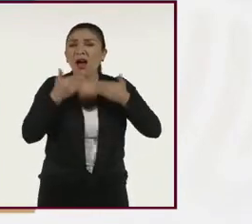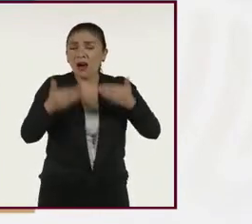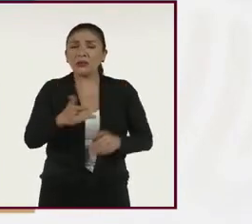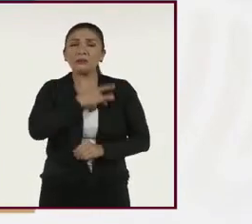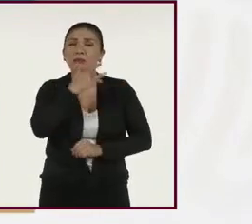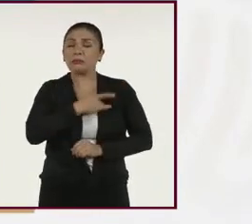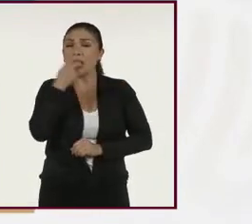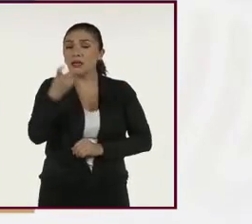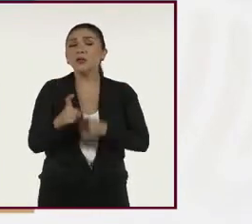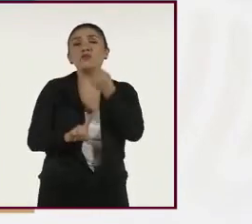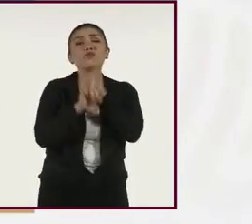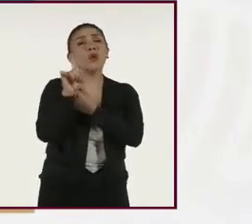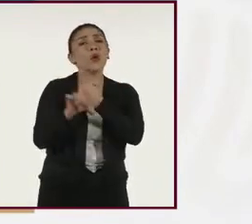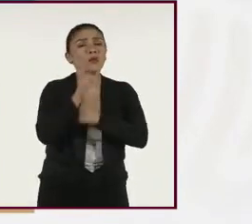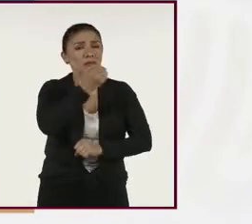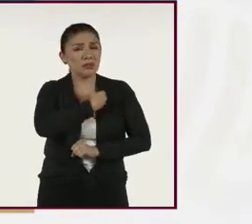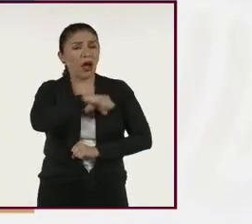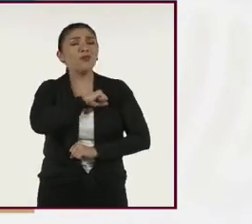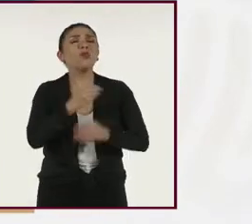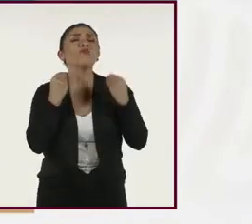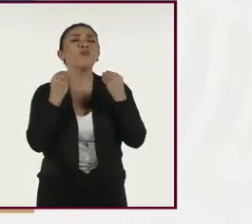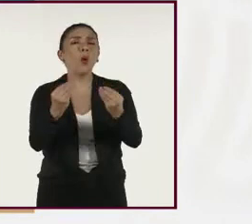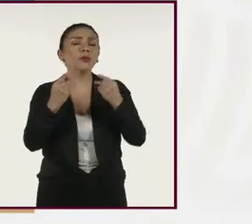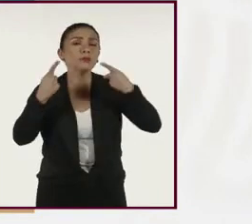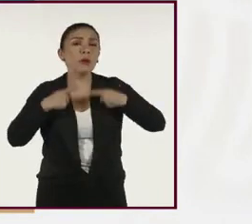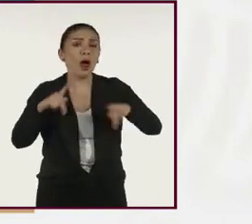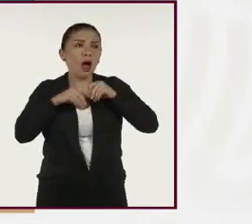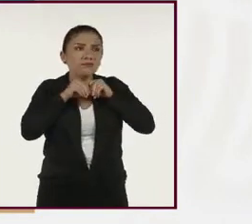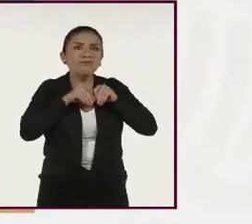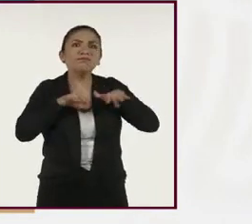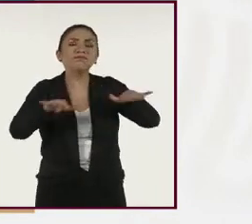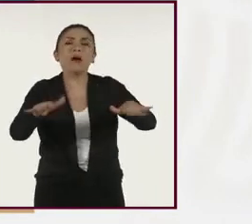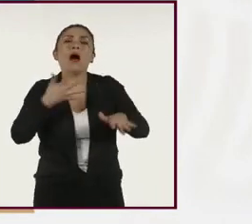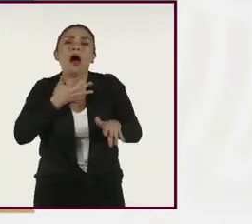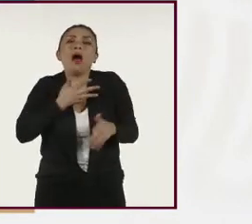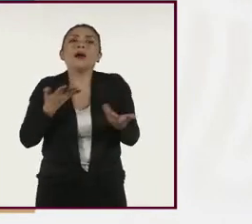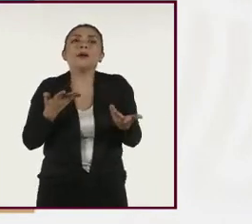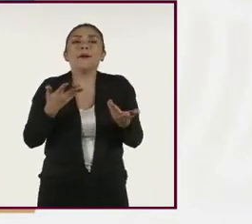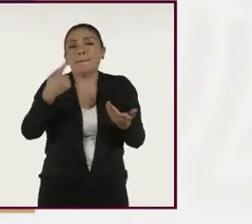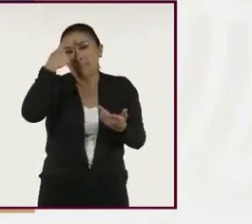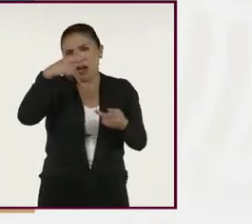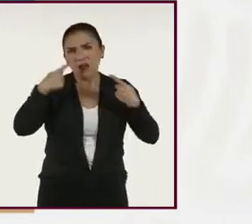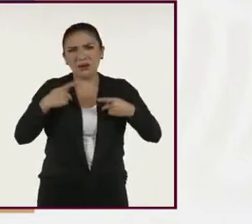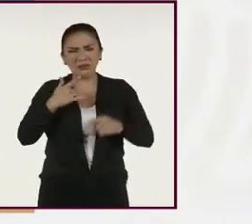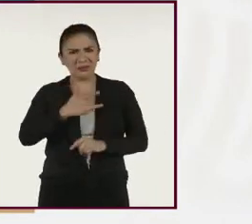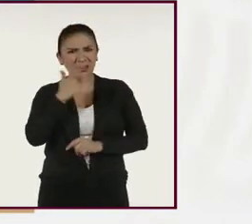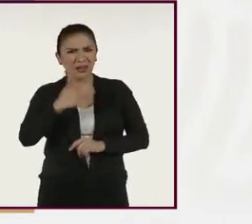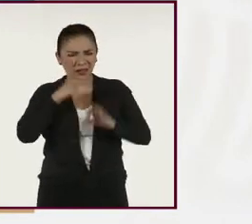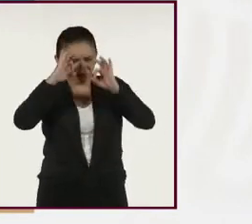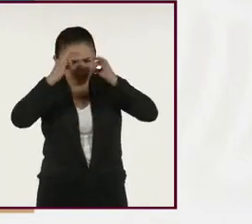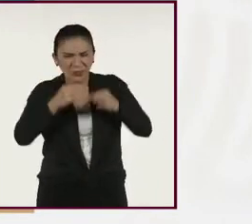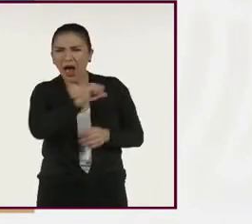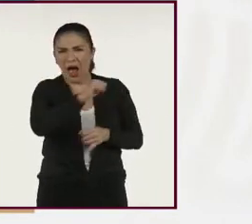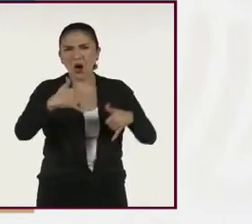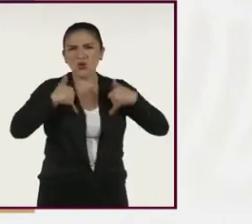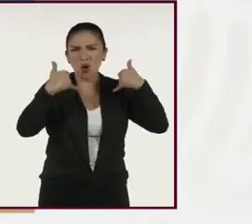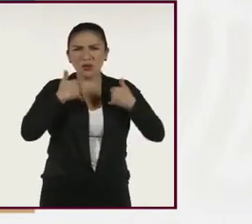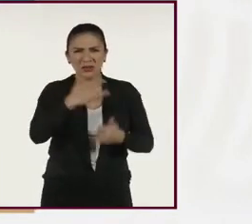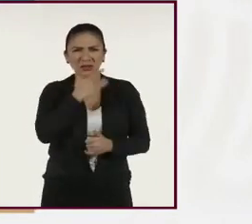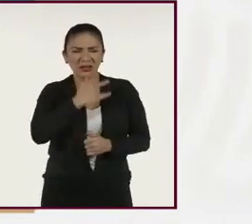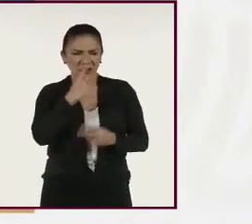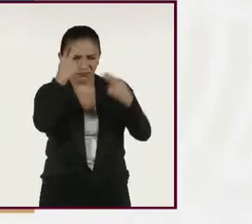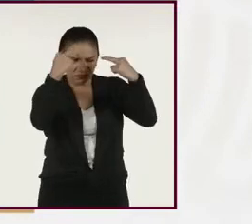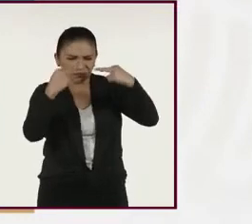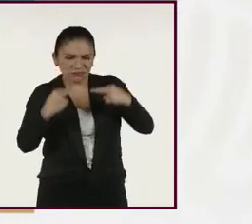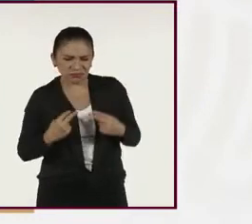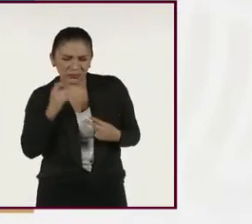considera que son un problema de salud por el alto impacto que tiene tanto en la autopercepción de los adolescentes y de los niños como en